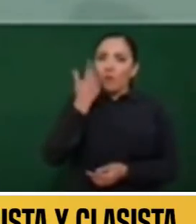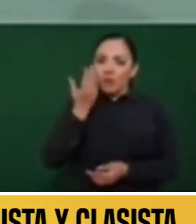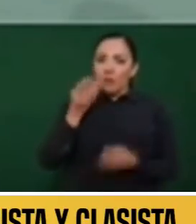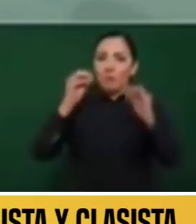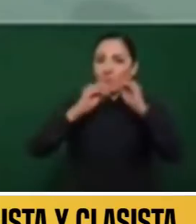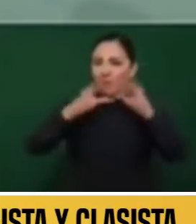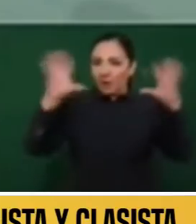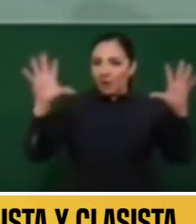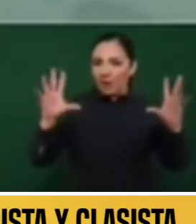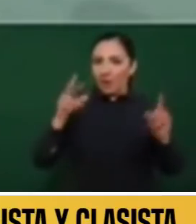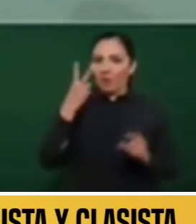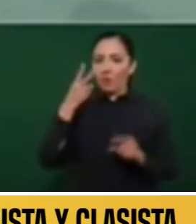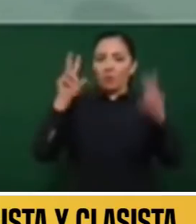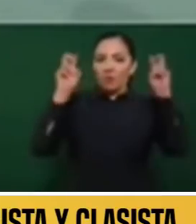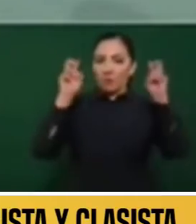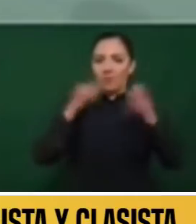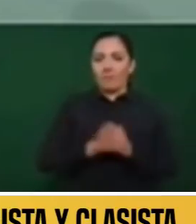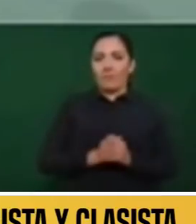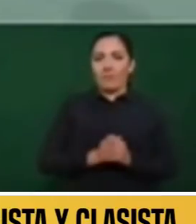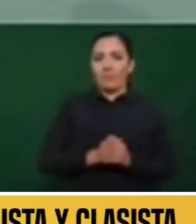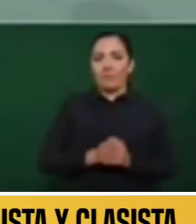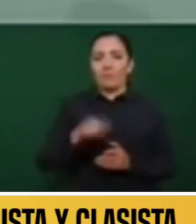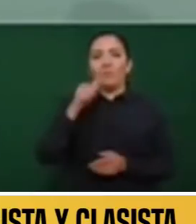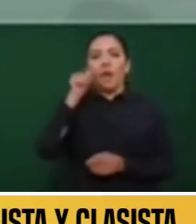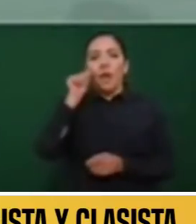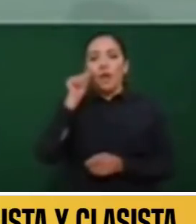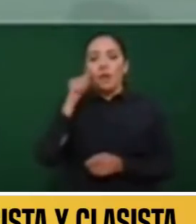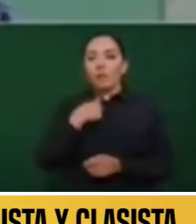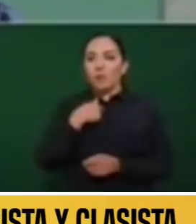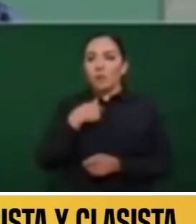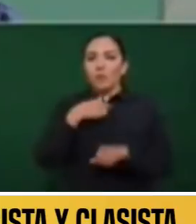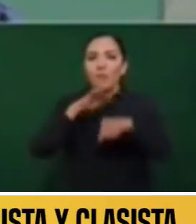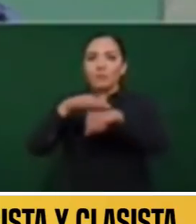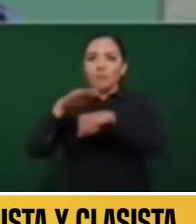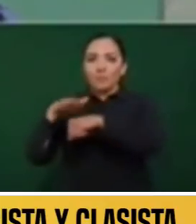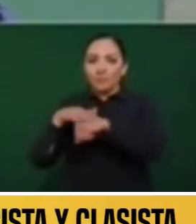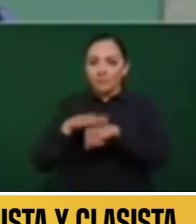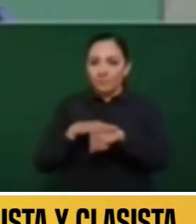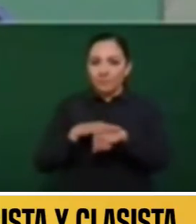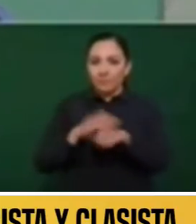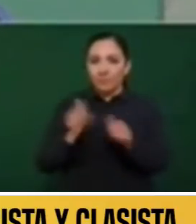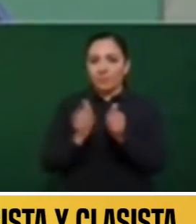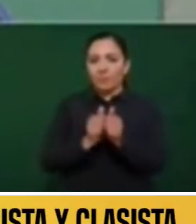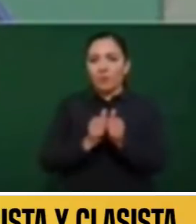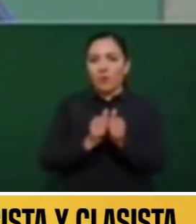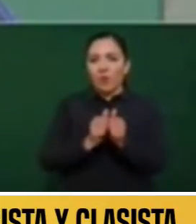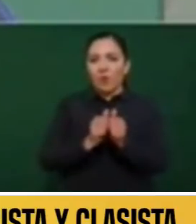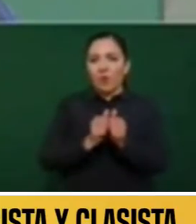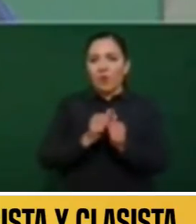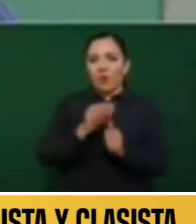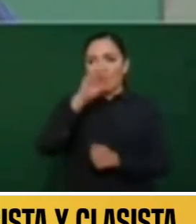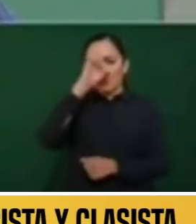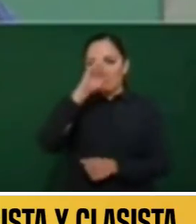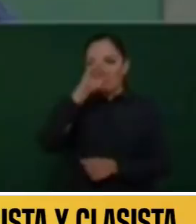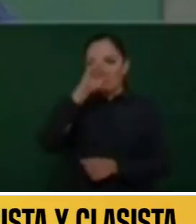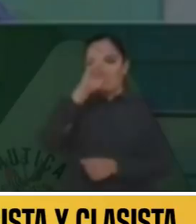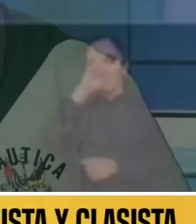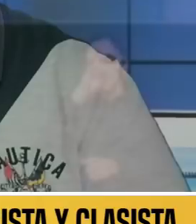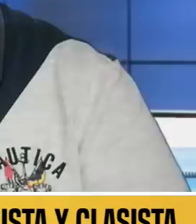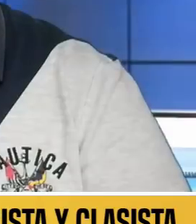Una, que ayer hice un llamado respetuoso a Loret de Mola.